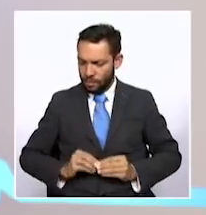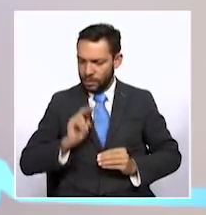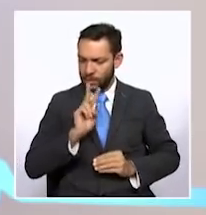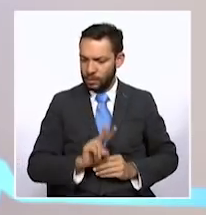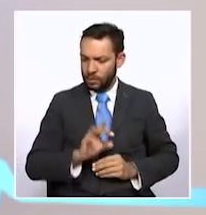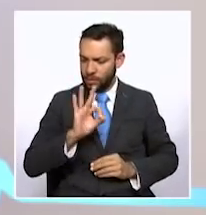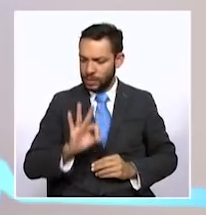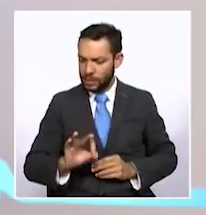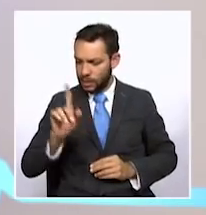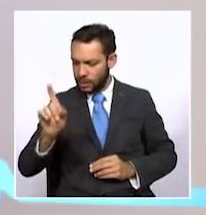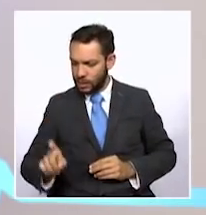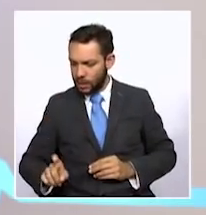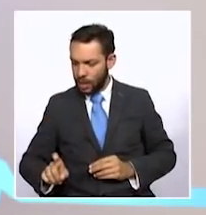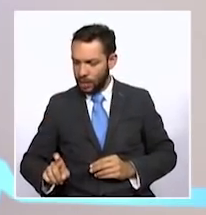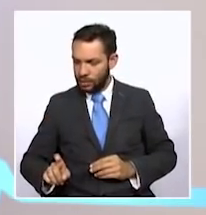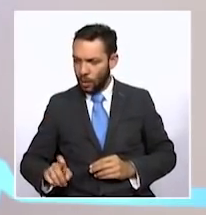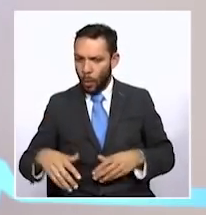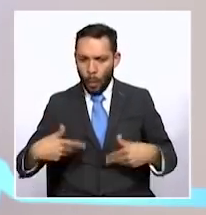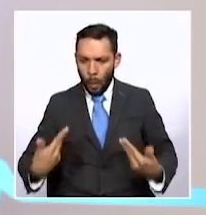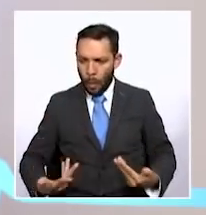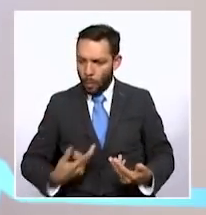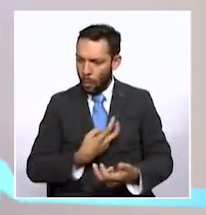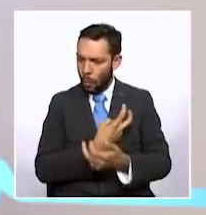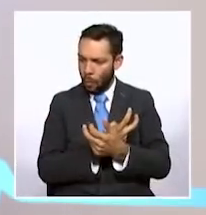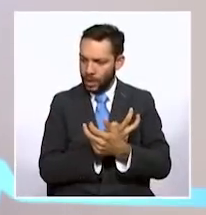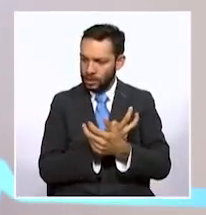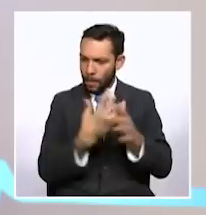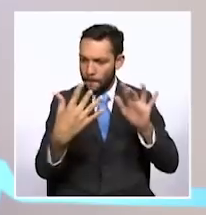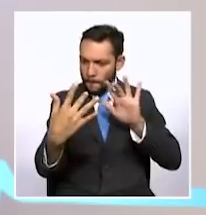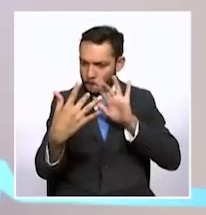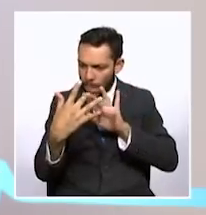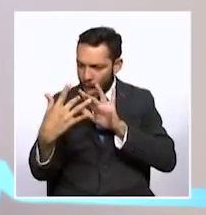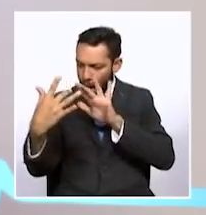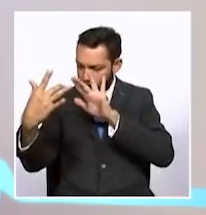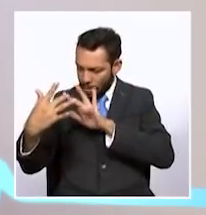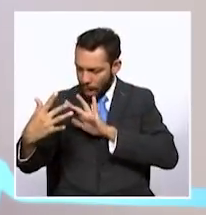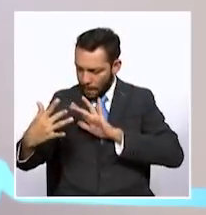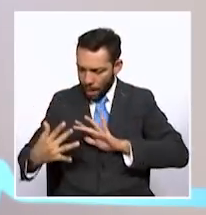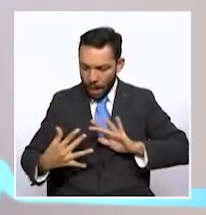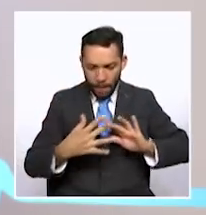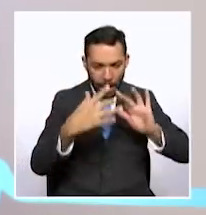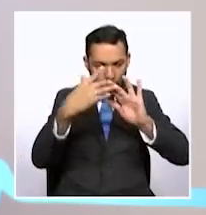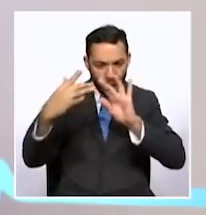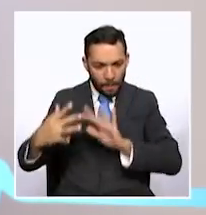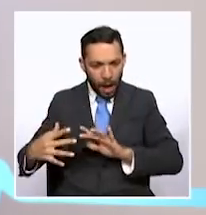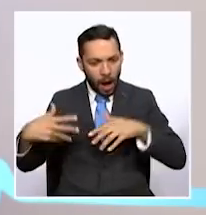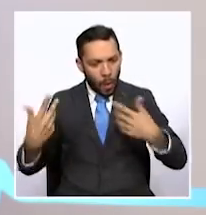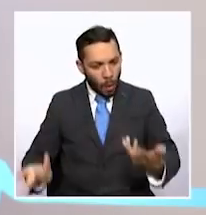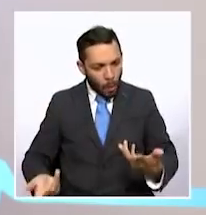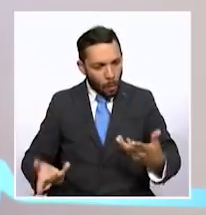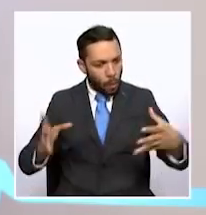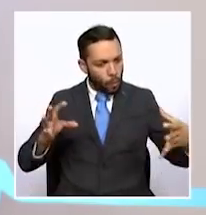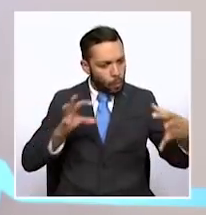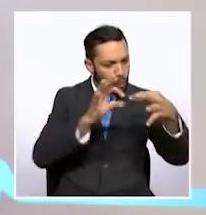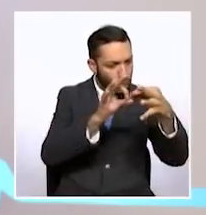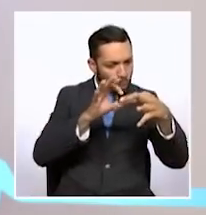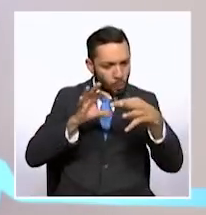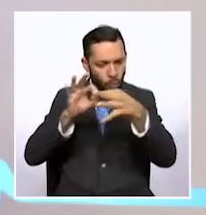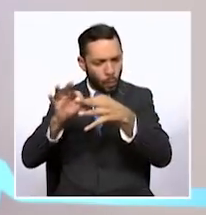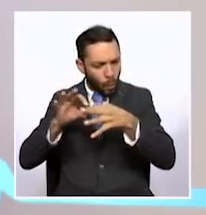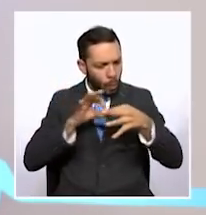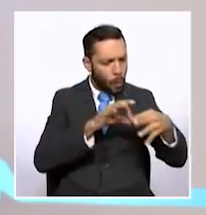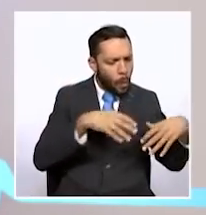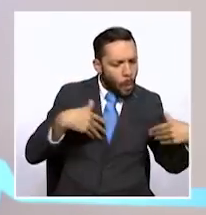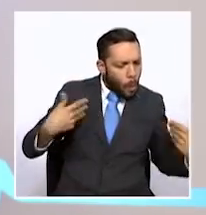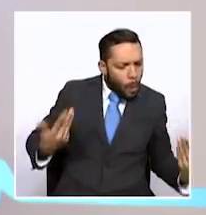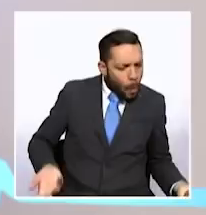arma? ¿Cómo una se desplaza con otra y una se pega con otra? ¿Cómo es todo ese proceso, doctor